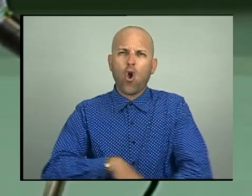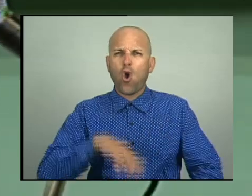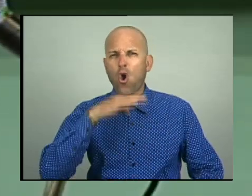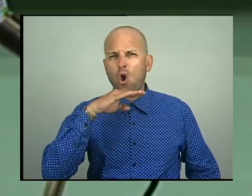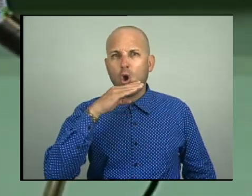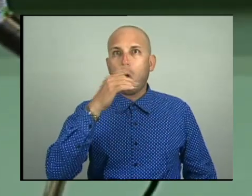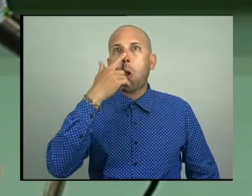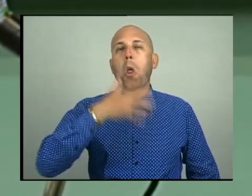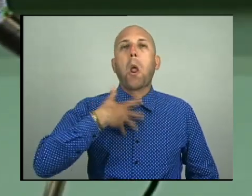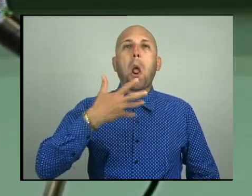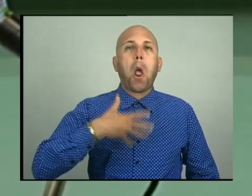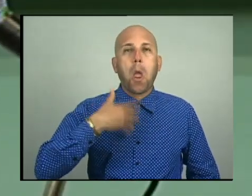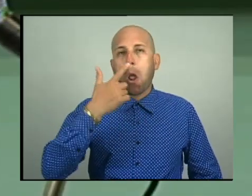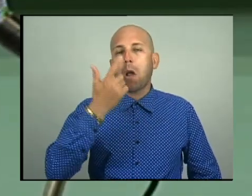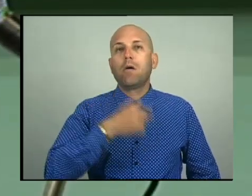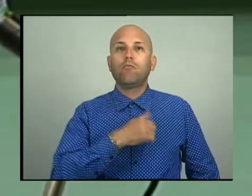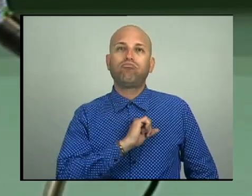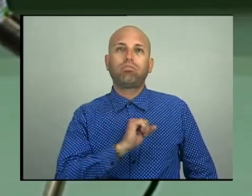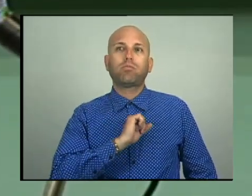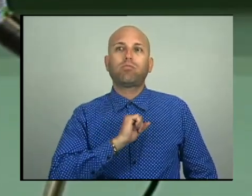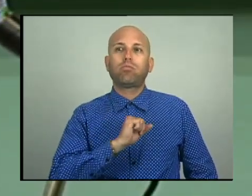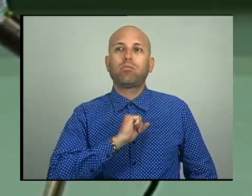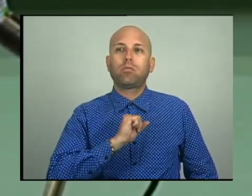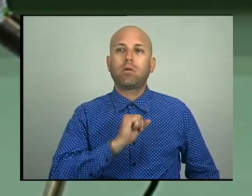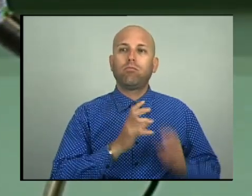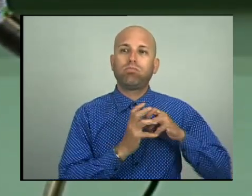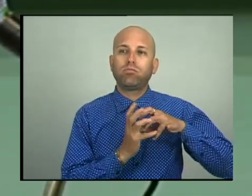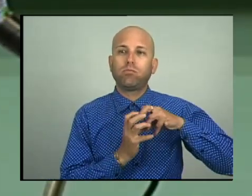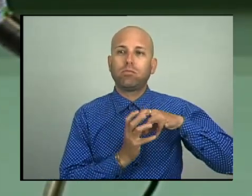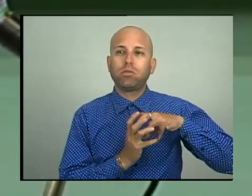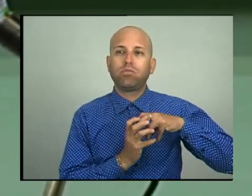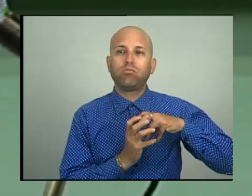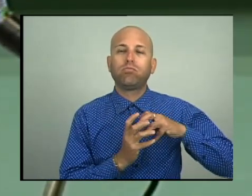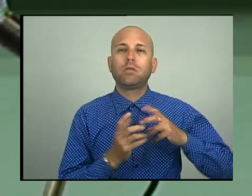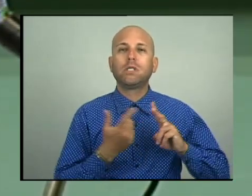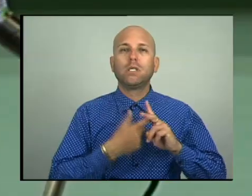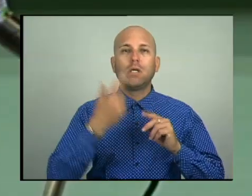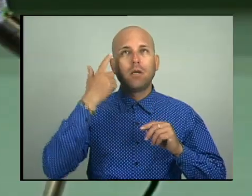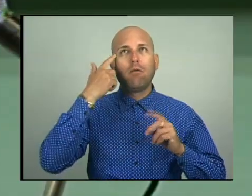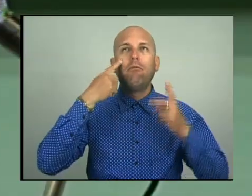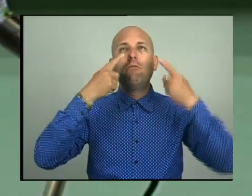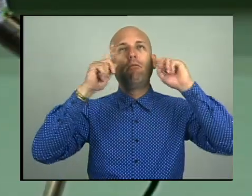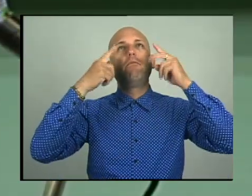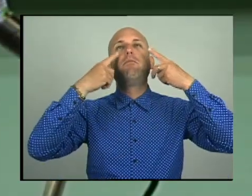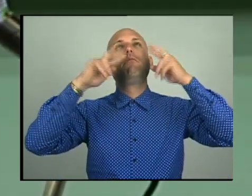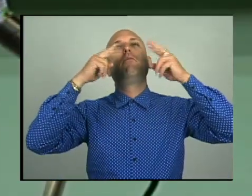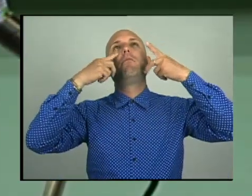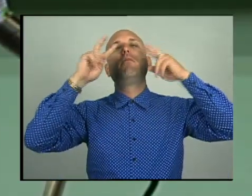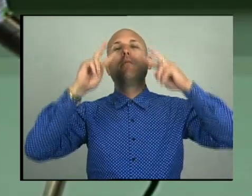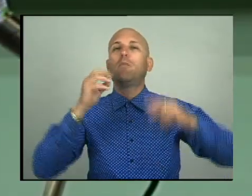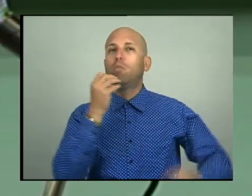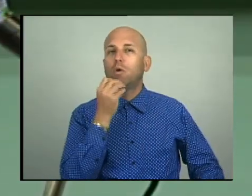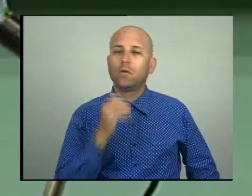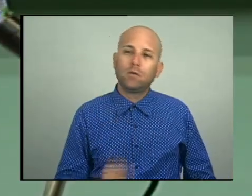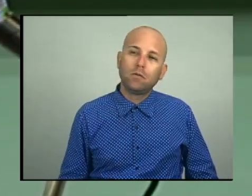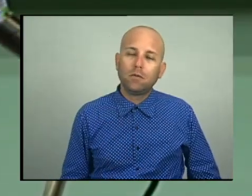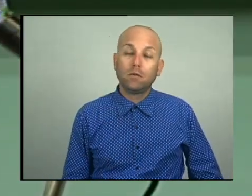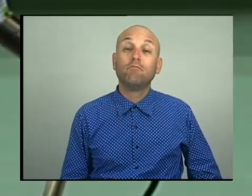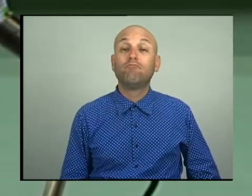dificultad respiratoria, tiene taquicardia, inclusive puede tener hasta alteraciones neurológicas. Otras veces es que en un